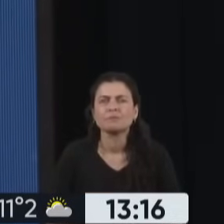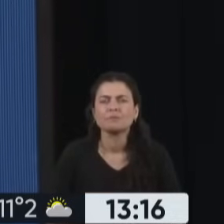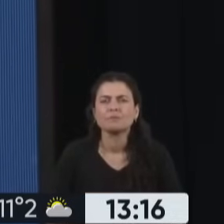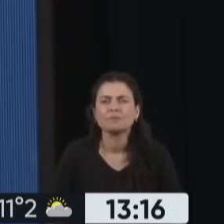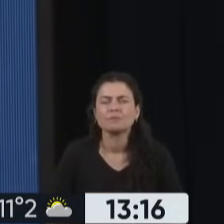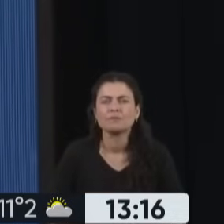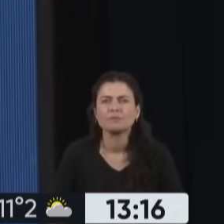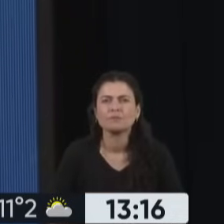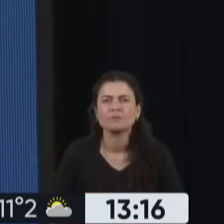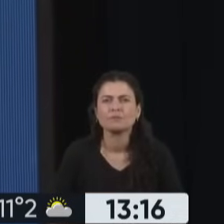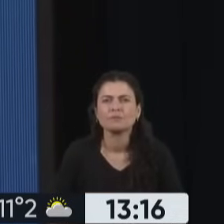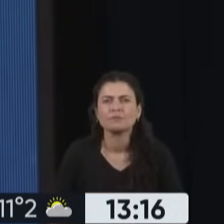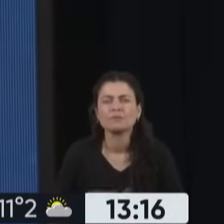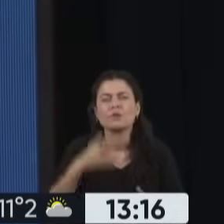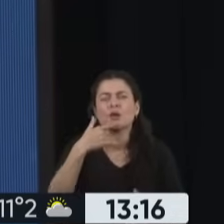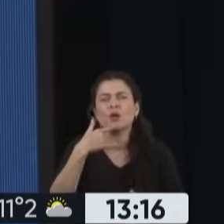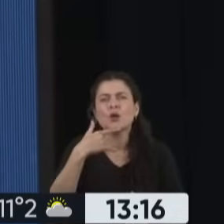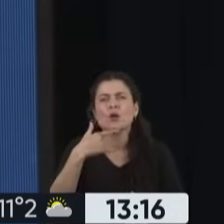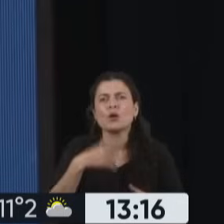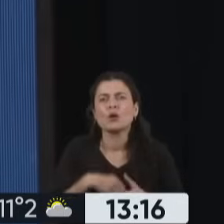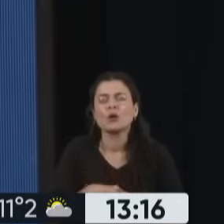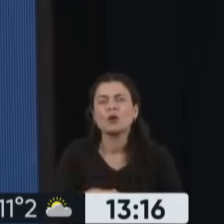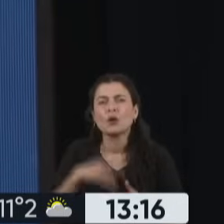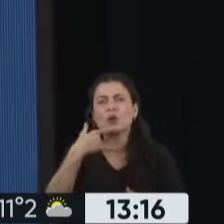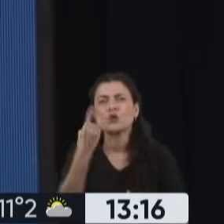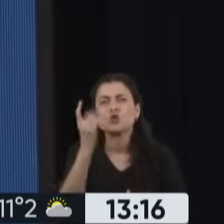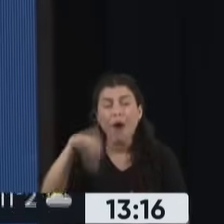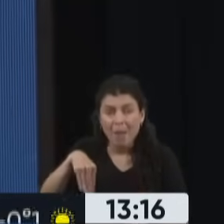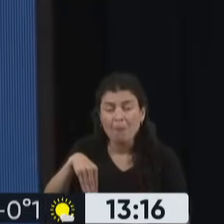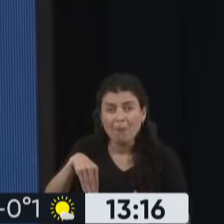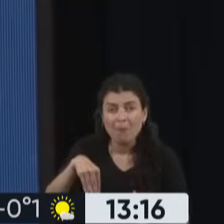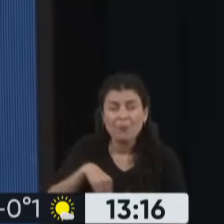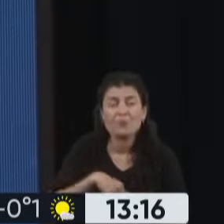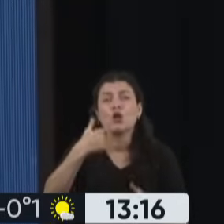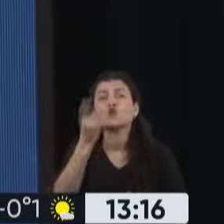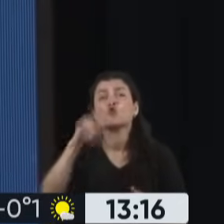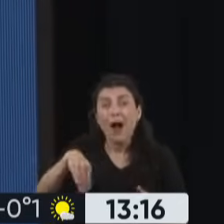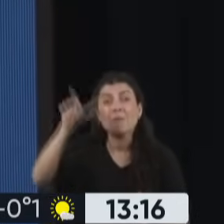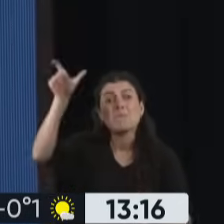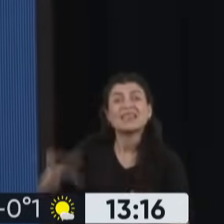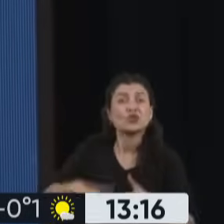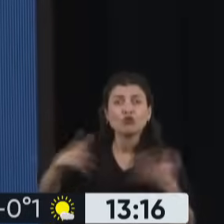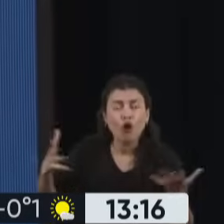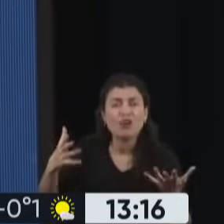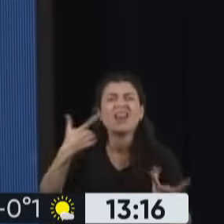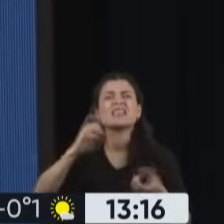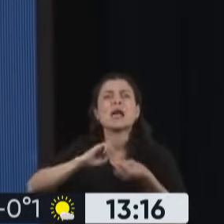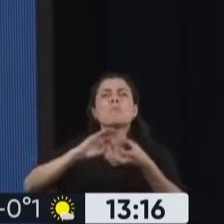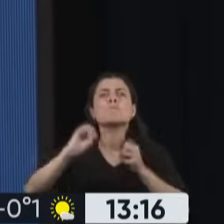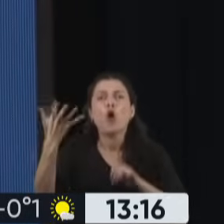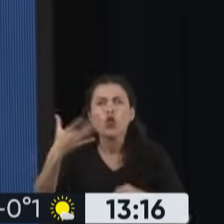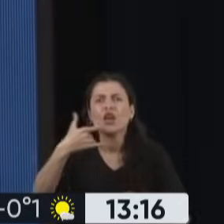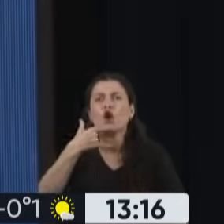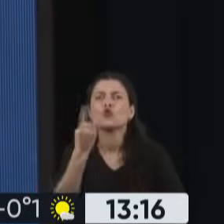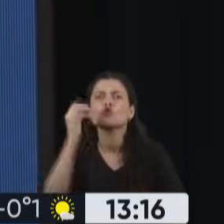es el de Swan, el de Solow, y en paralelo el de Trevor Swan, que se conoce como modelo